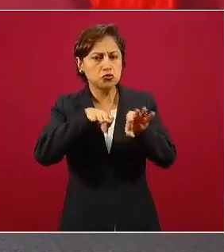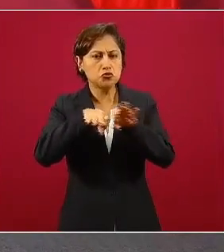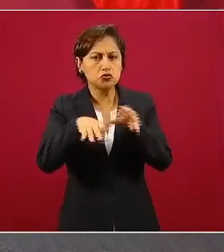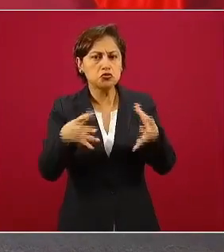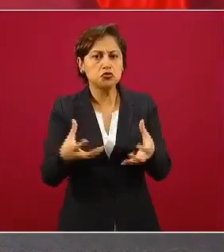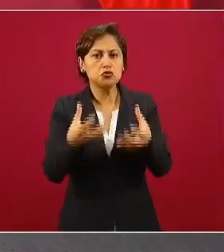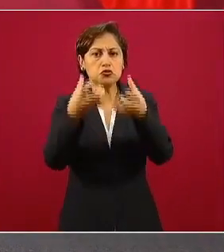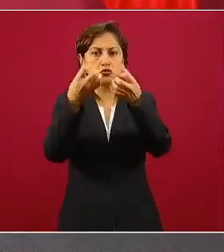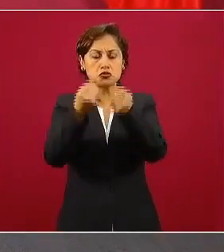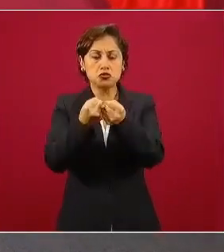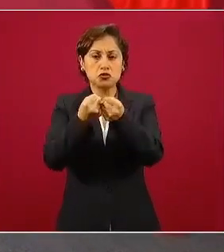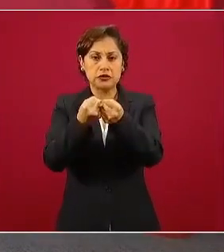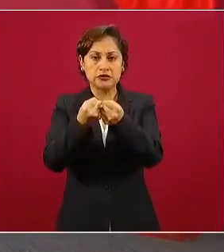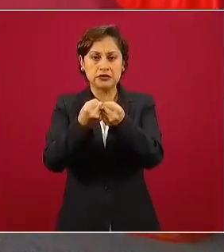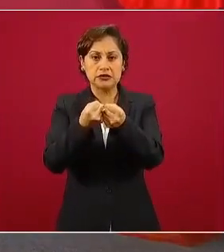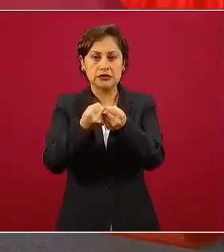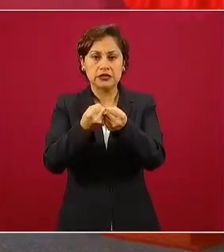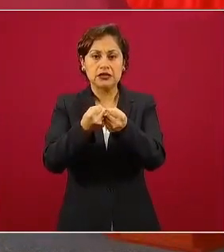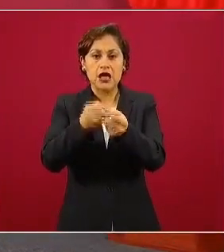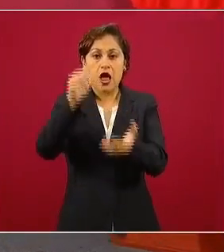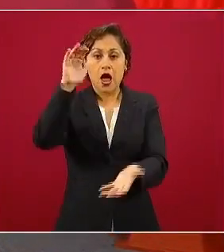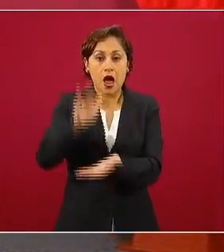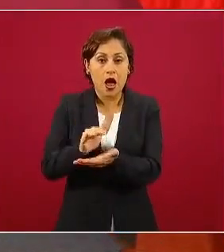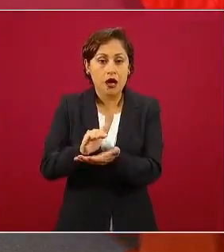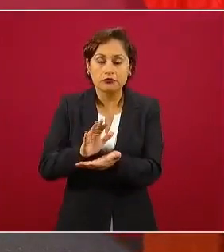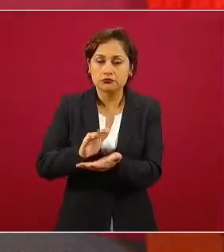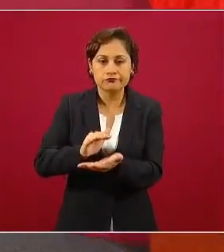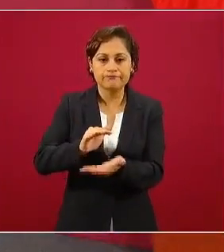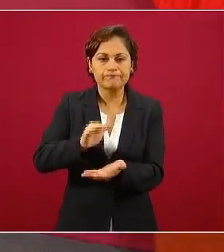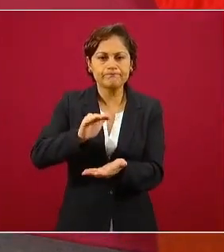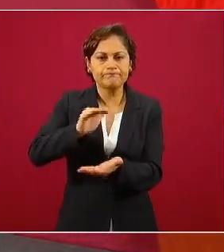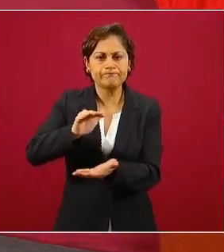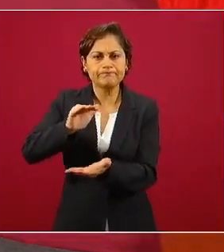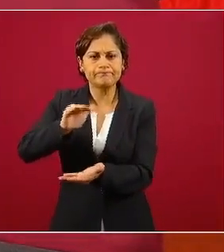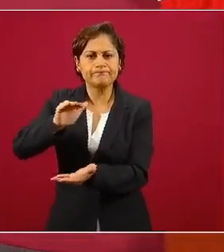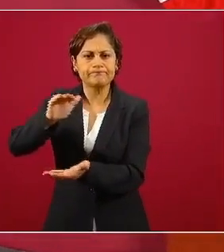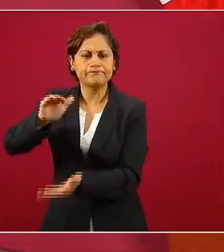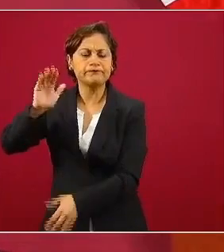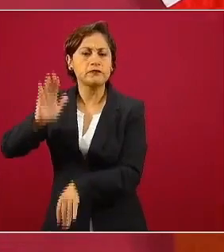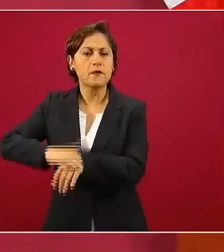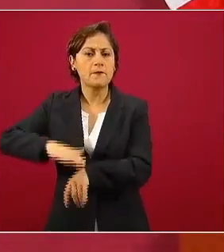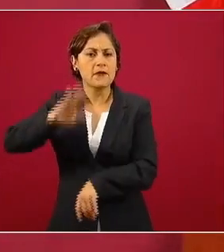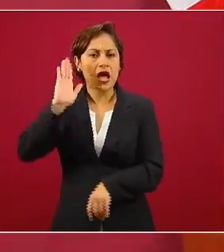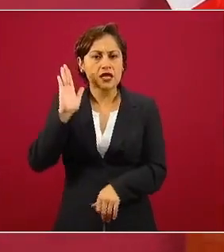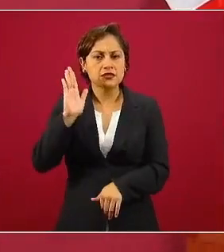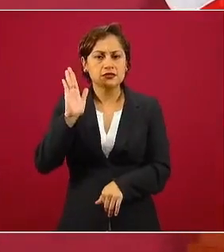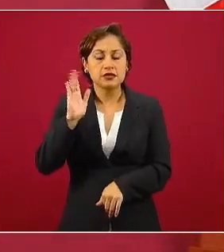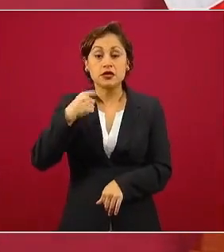14 años, no se redujo la producción petrolera y empezamos